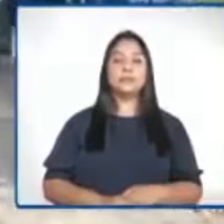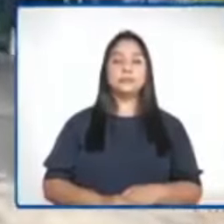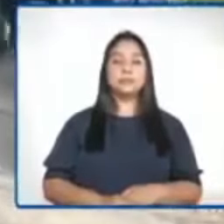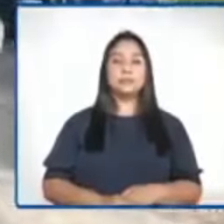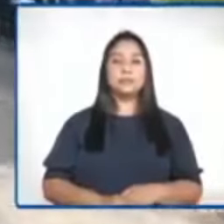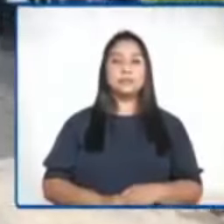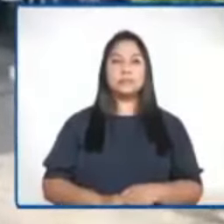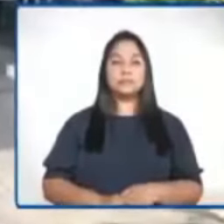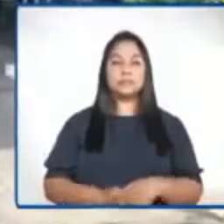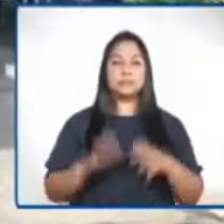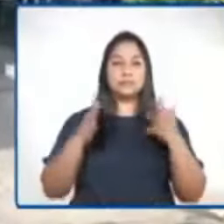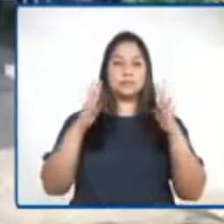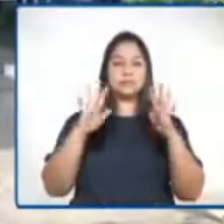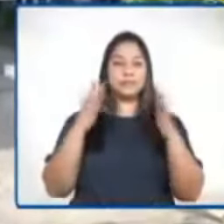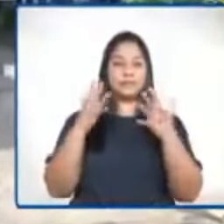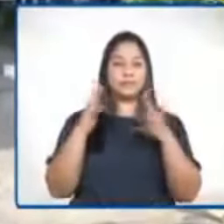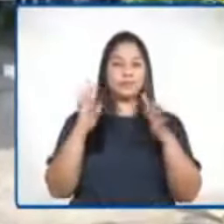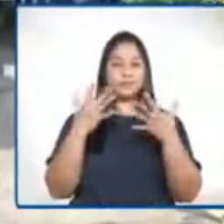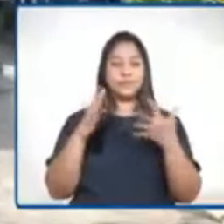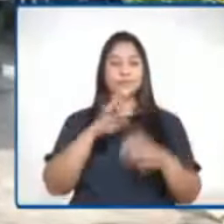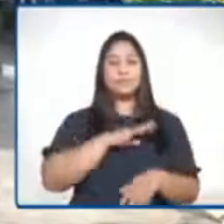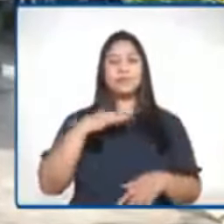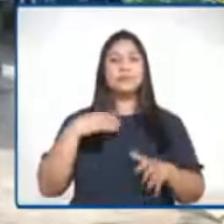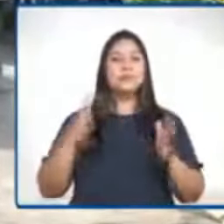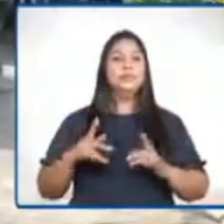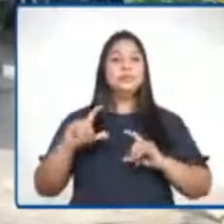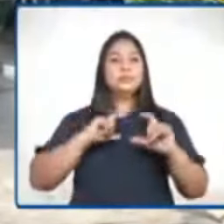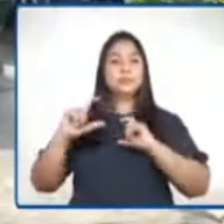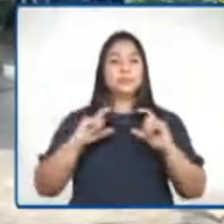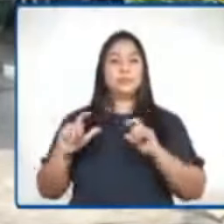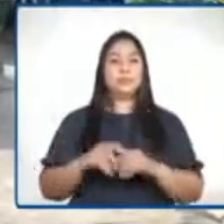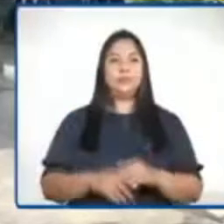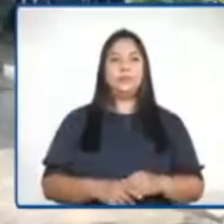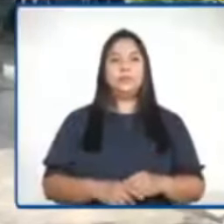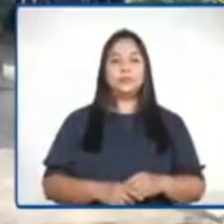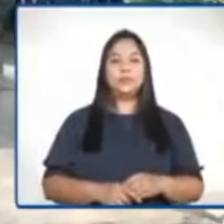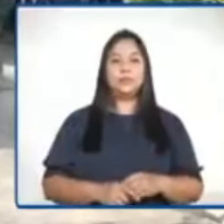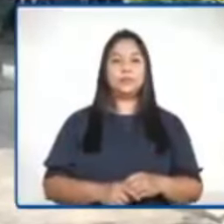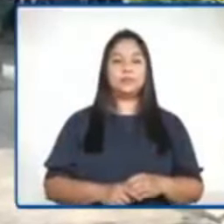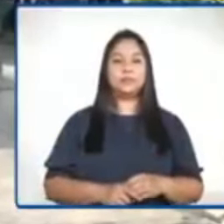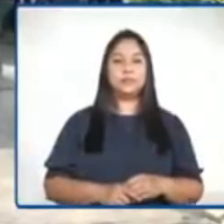Un fuerte aplauso, por favor, para el señor ministro de Comunicaciones, Infraestructura y Vivienda.